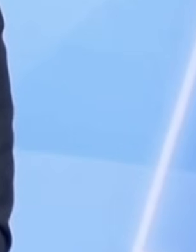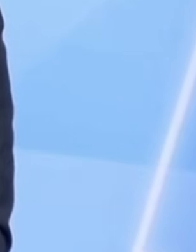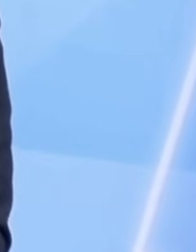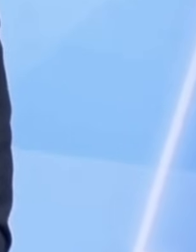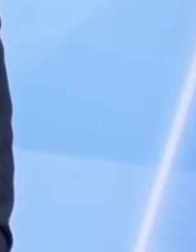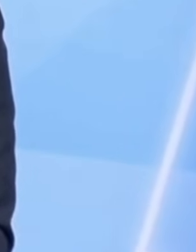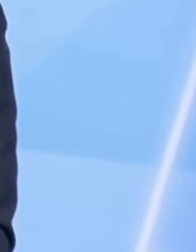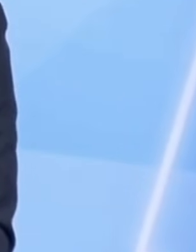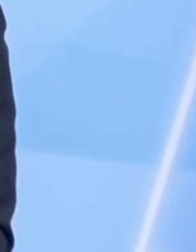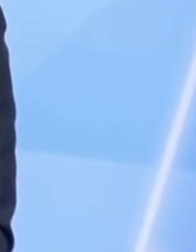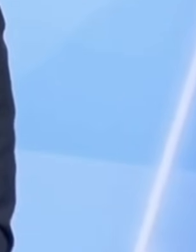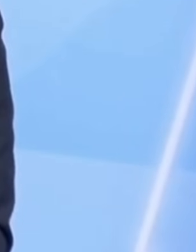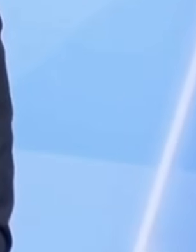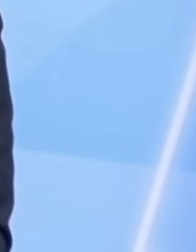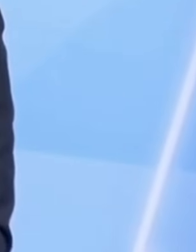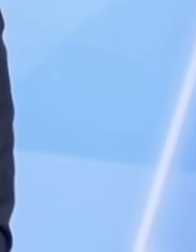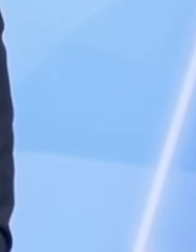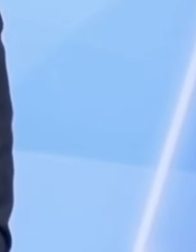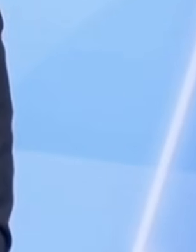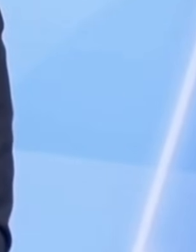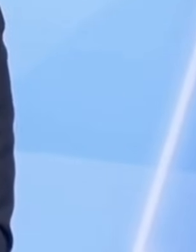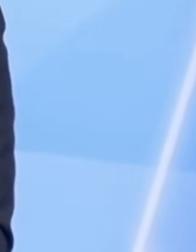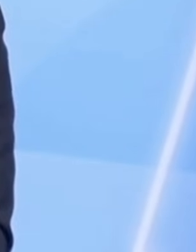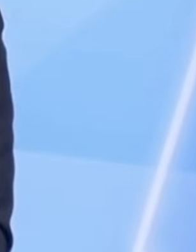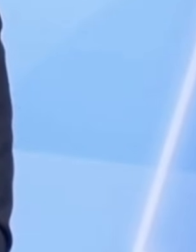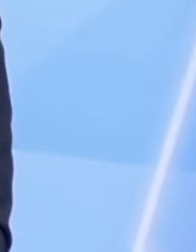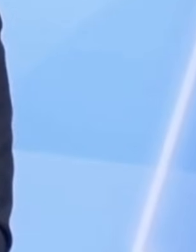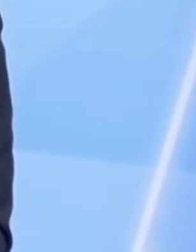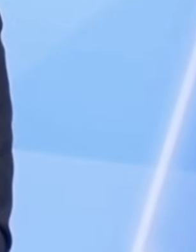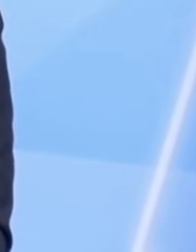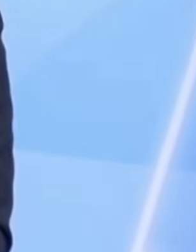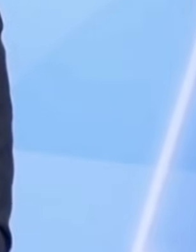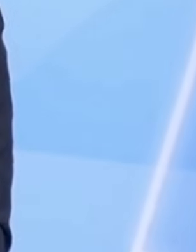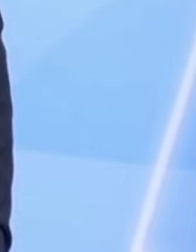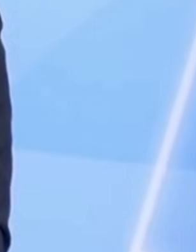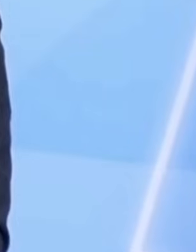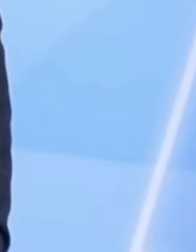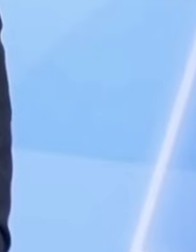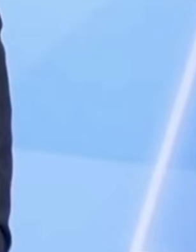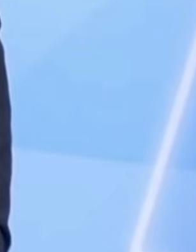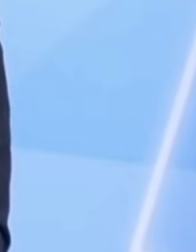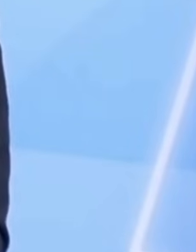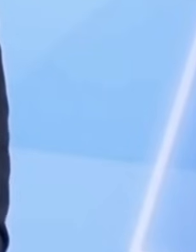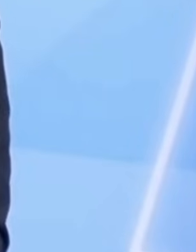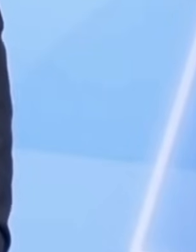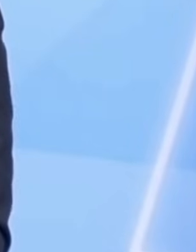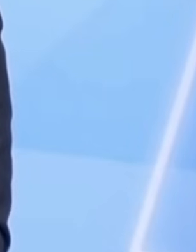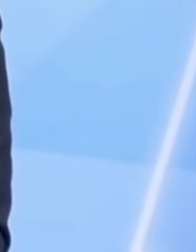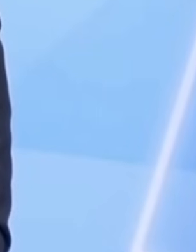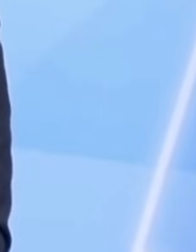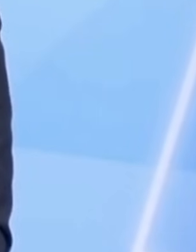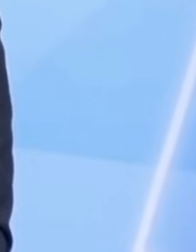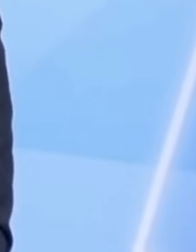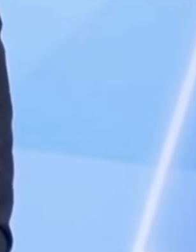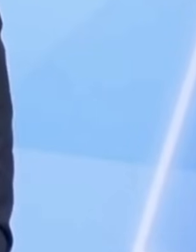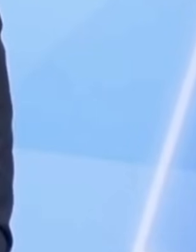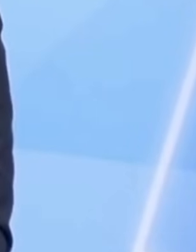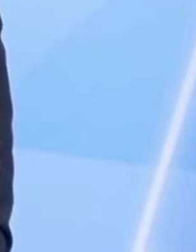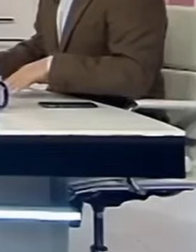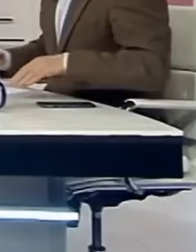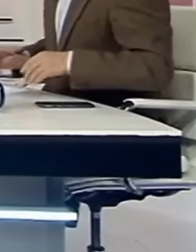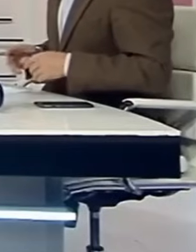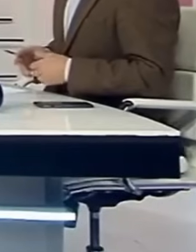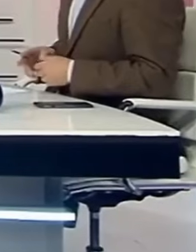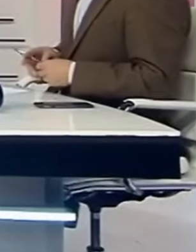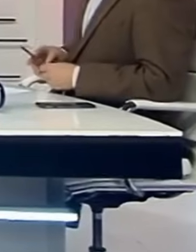señalan dinámicas como un culto al presidente de la Junta, Juanma Moreno. Señalan ausencia de pluralismo en los informativos, escaletas ideológicas